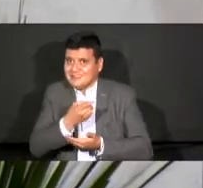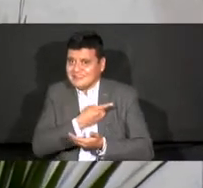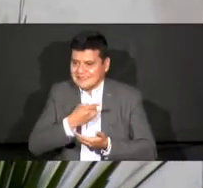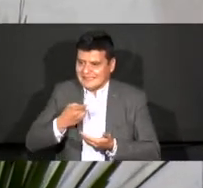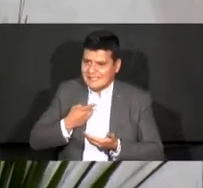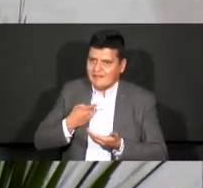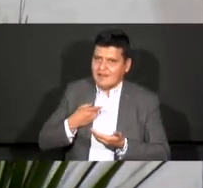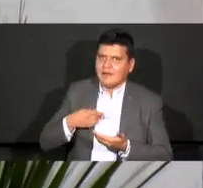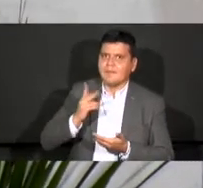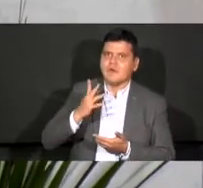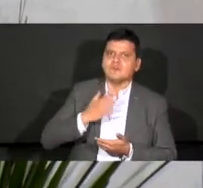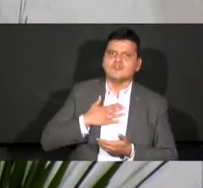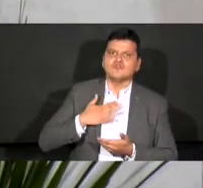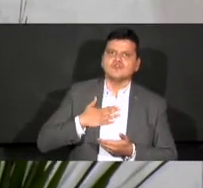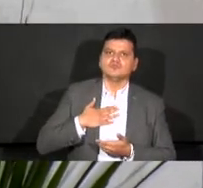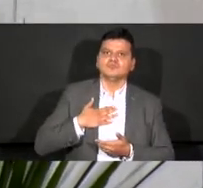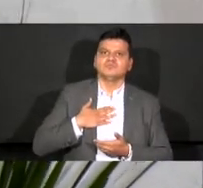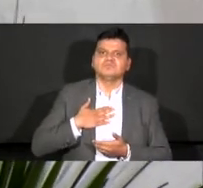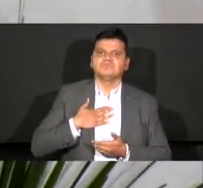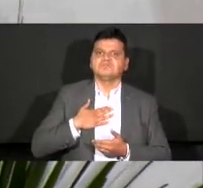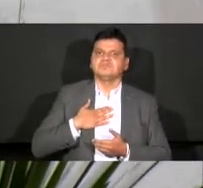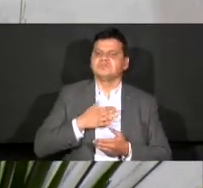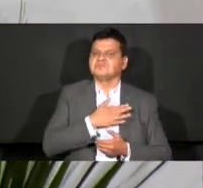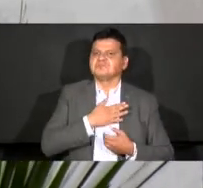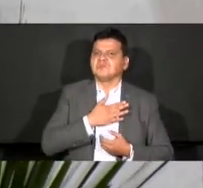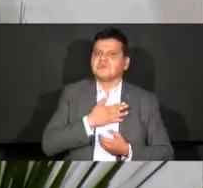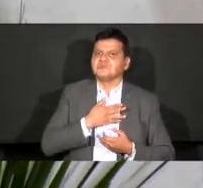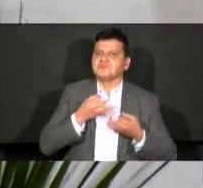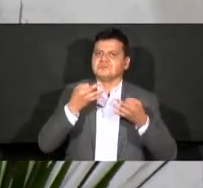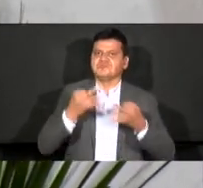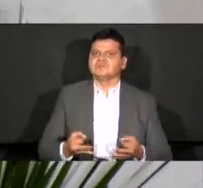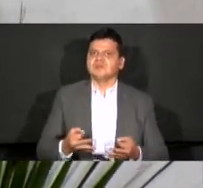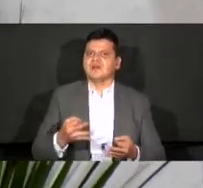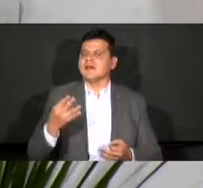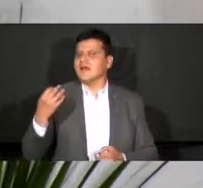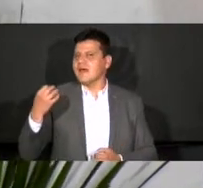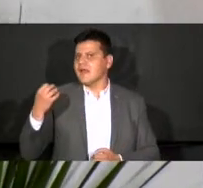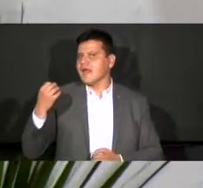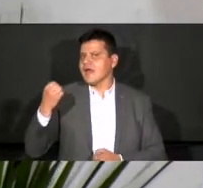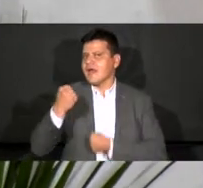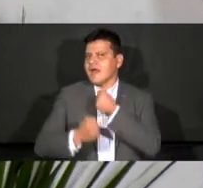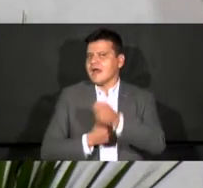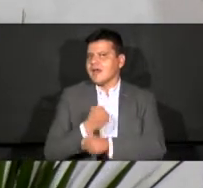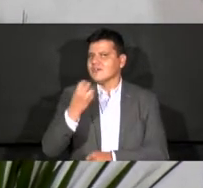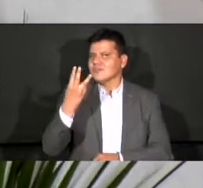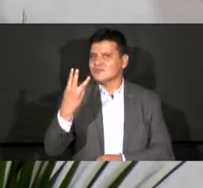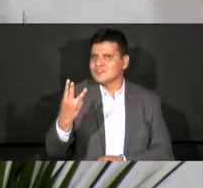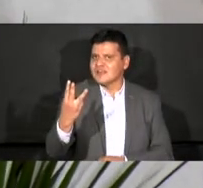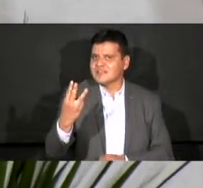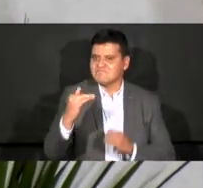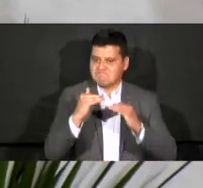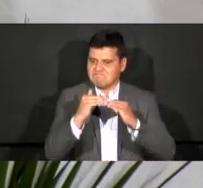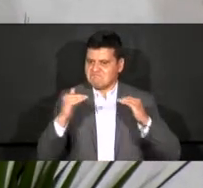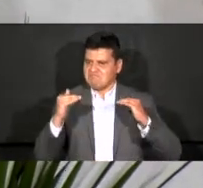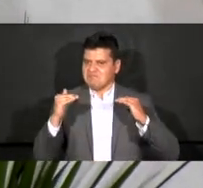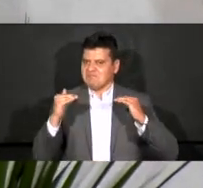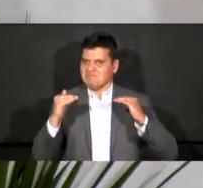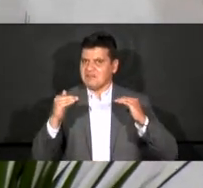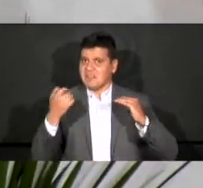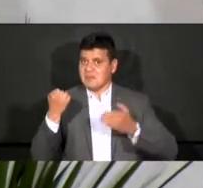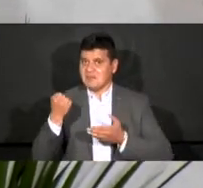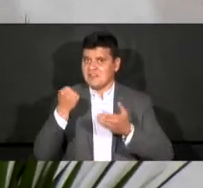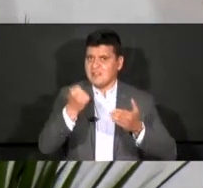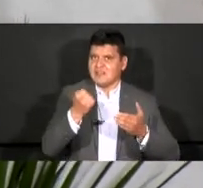más tardar en 3 años de gobierno del Estado de Chihuahua, se tendrá un balance presupuestal sostenible, es decir,